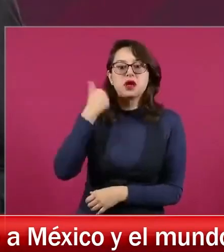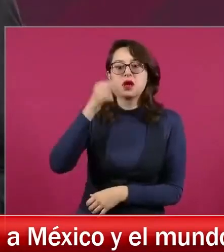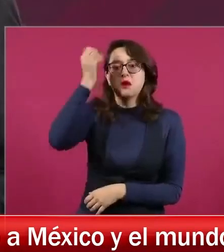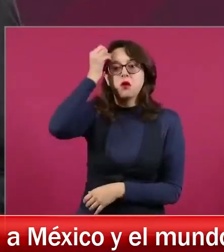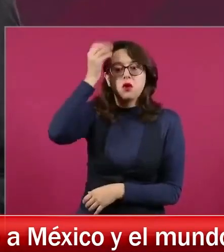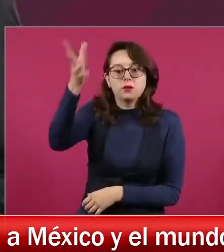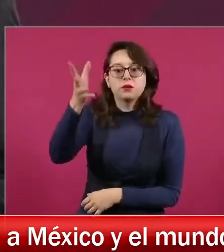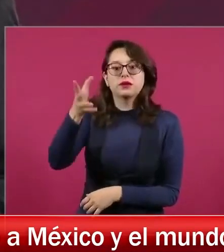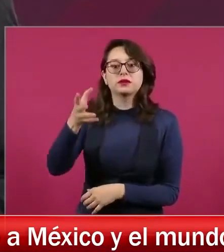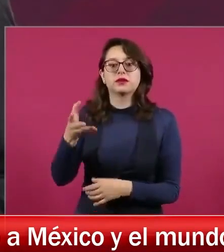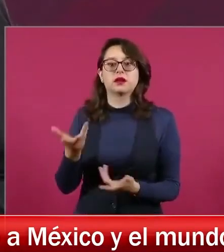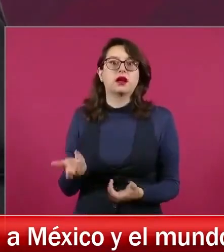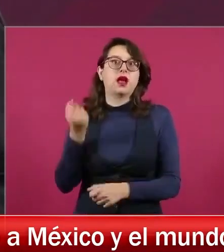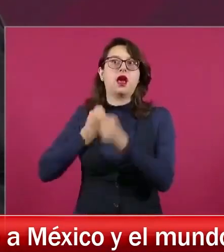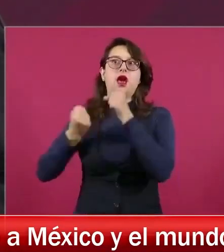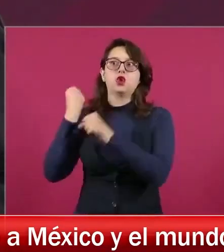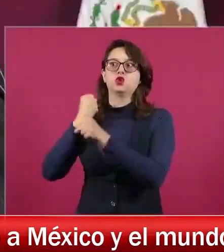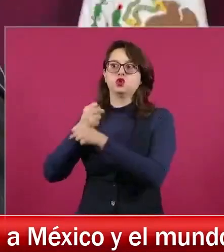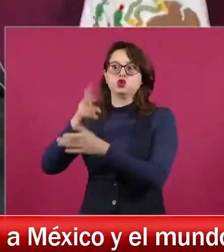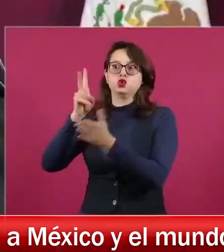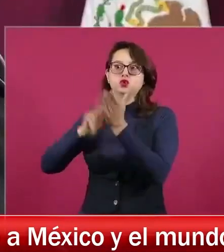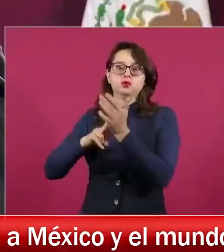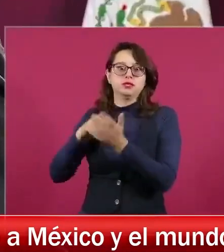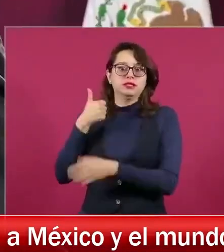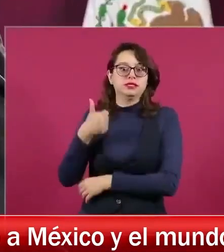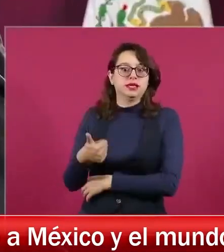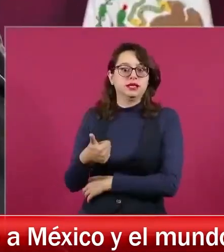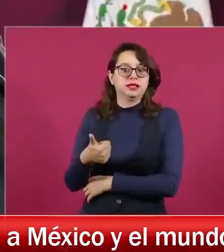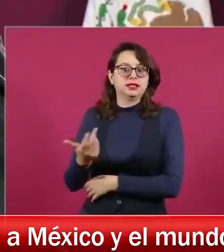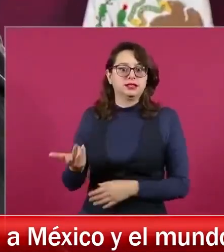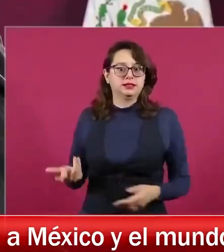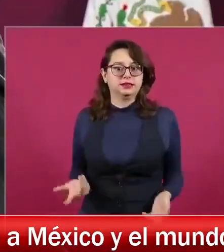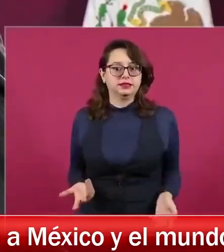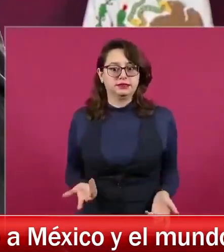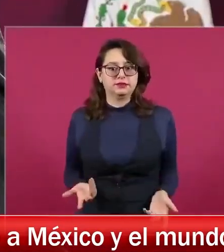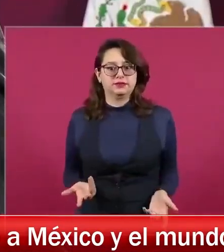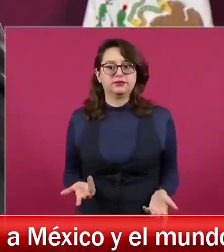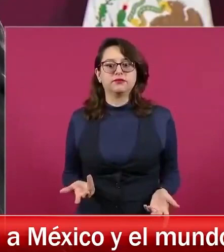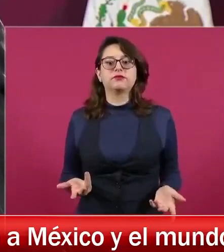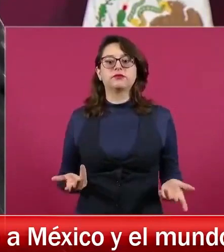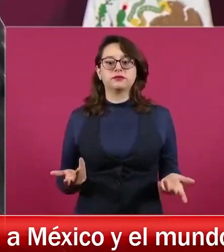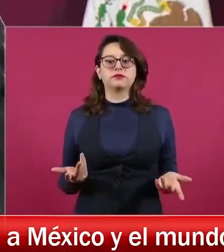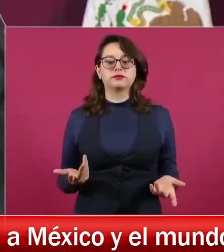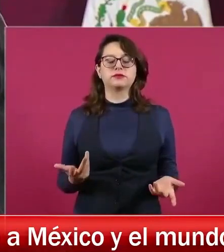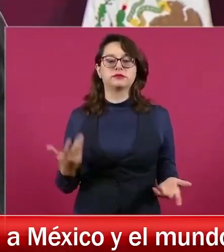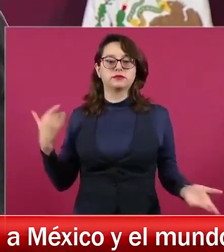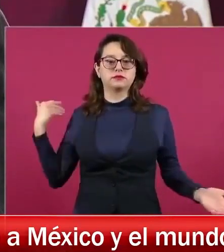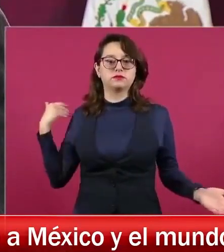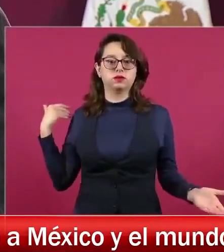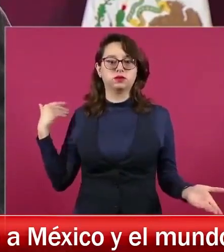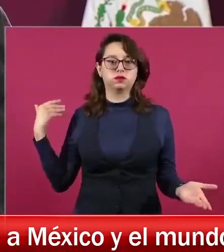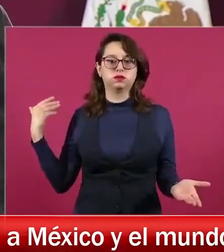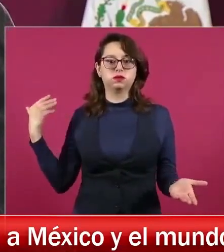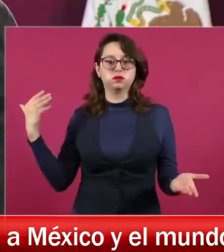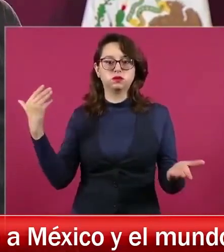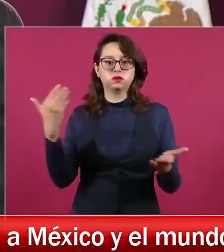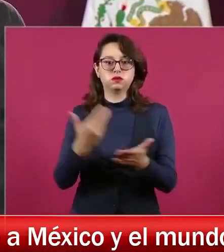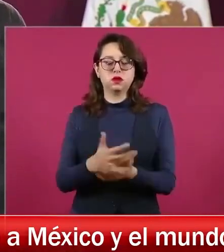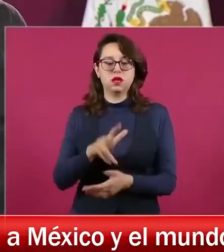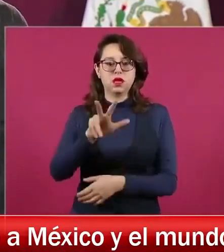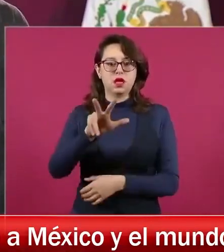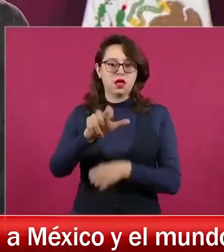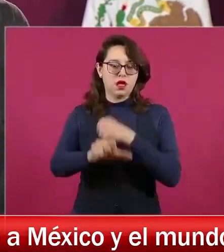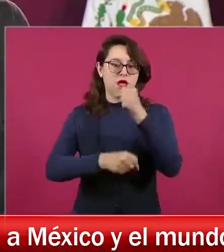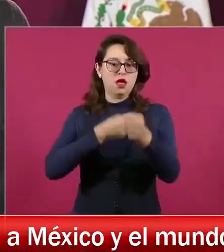fue en el 2006 ya lleva como